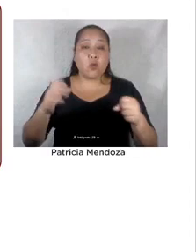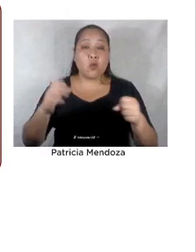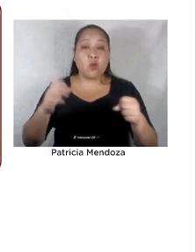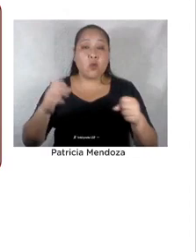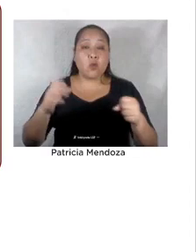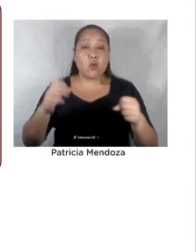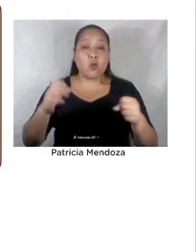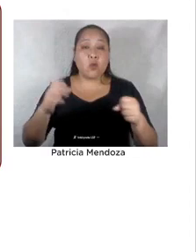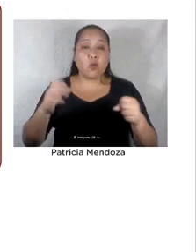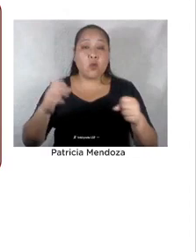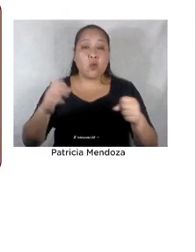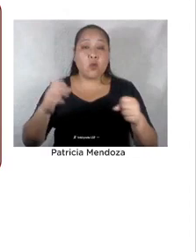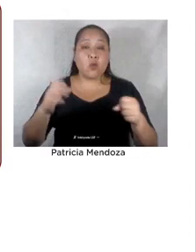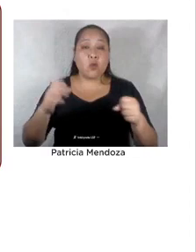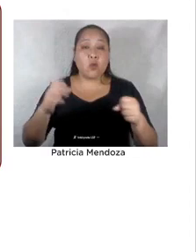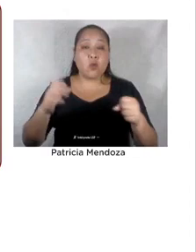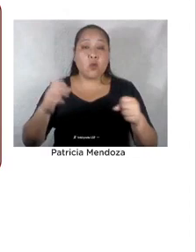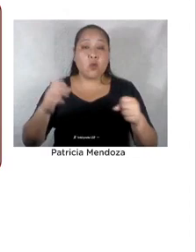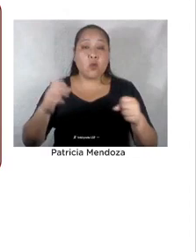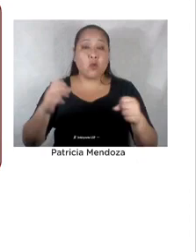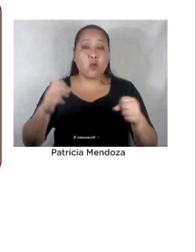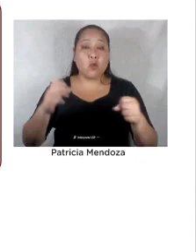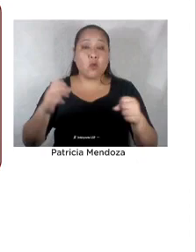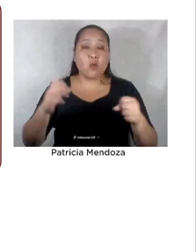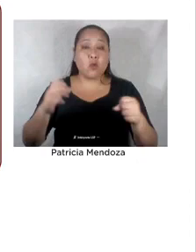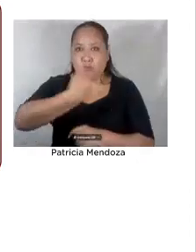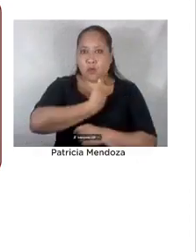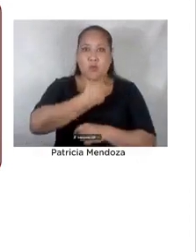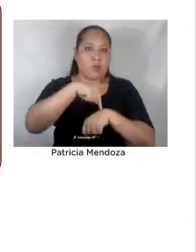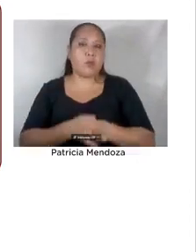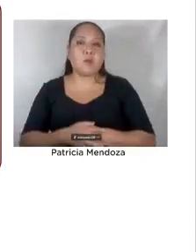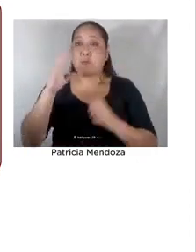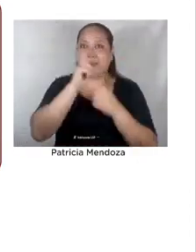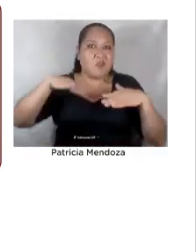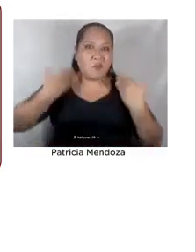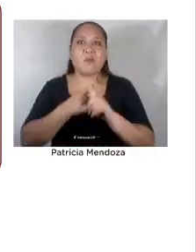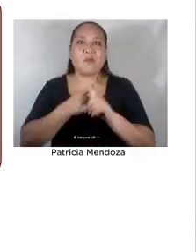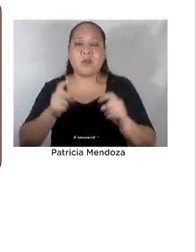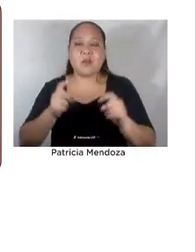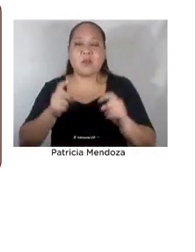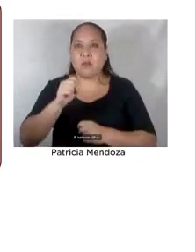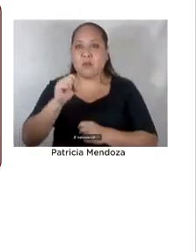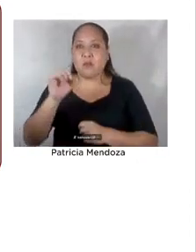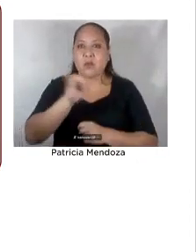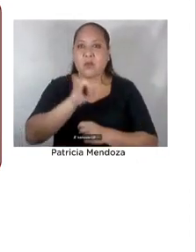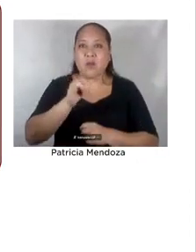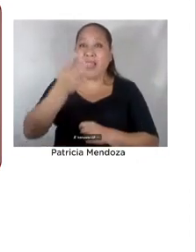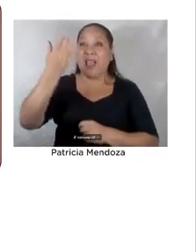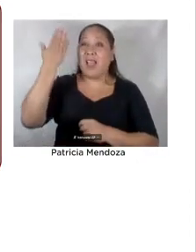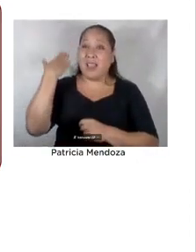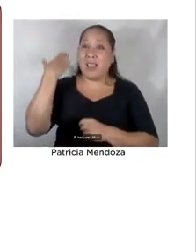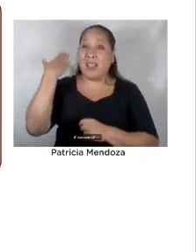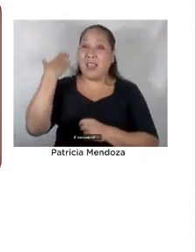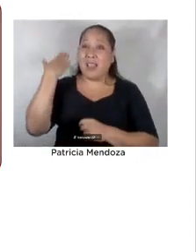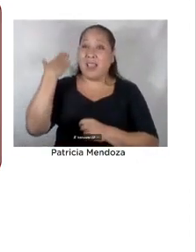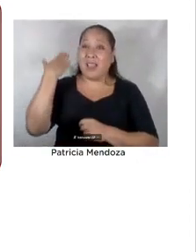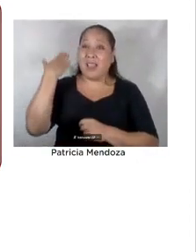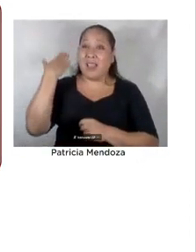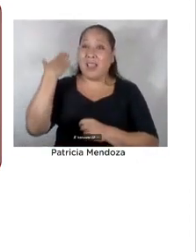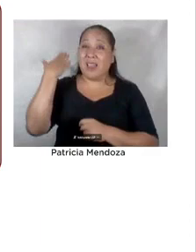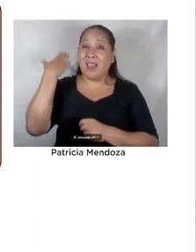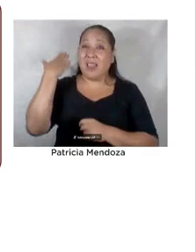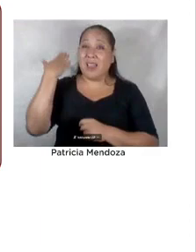nosotros mismos, que parece una cosa imposible, pero nunca como antes se ha hecho más necesaria, poder